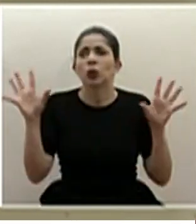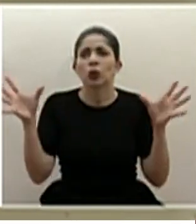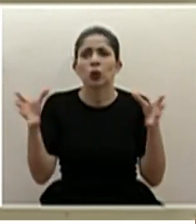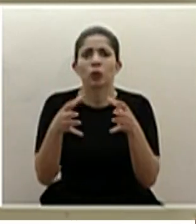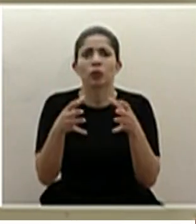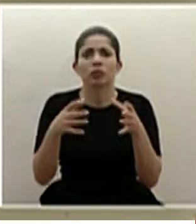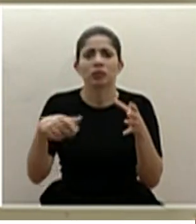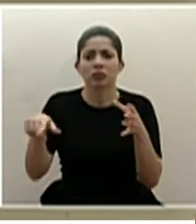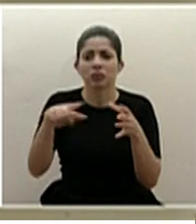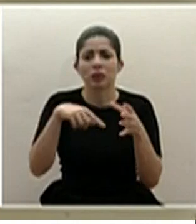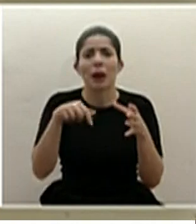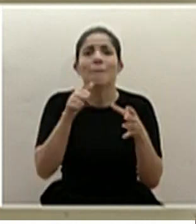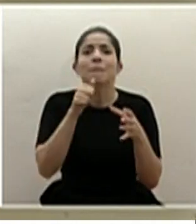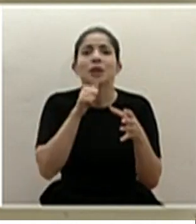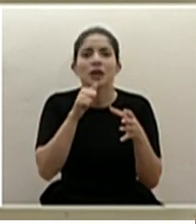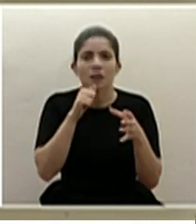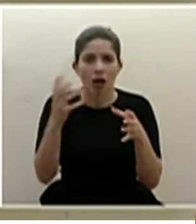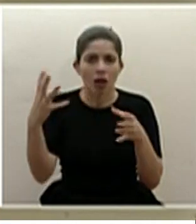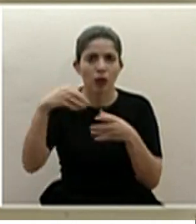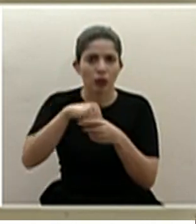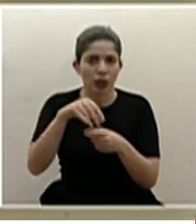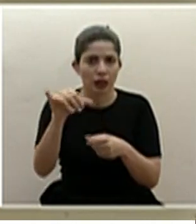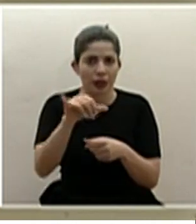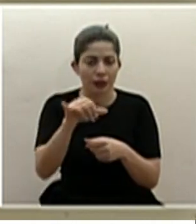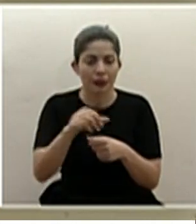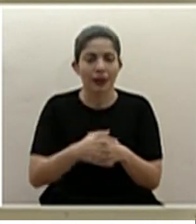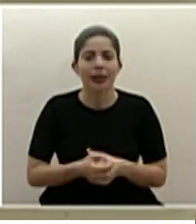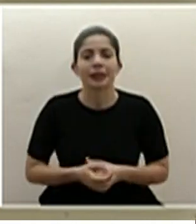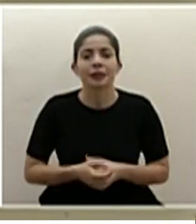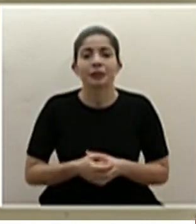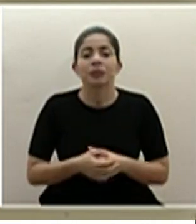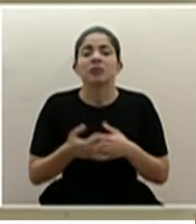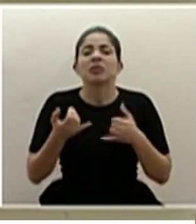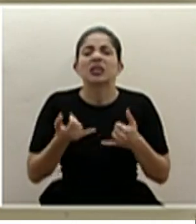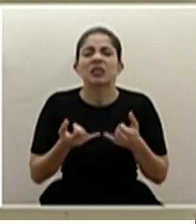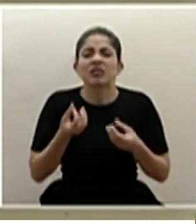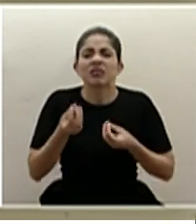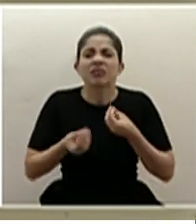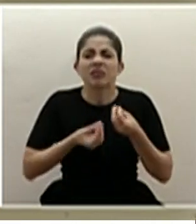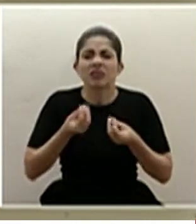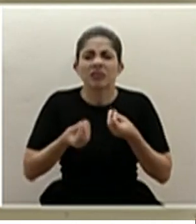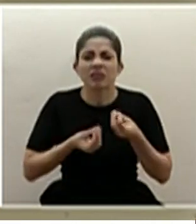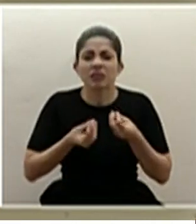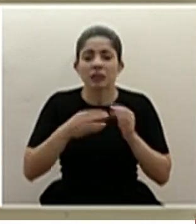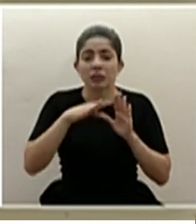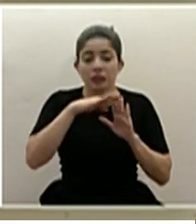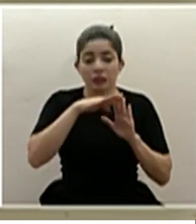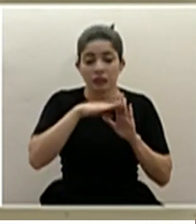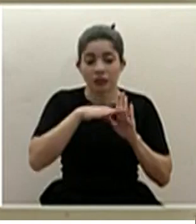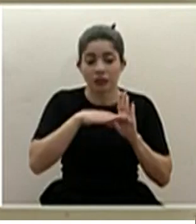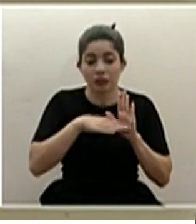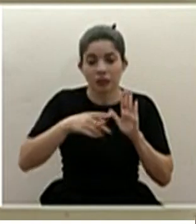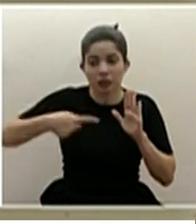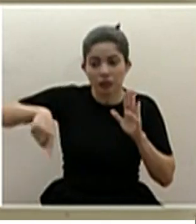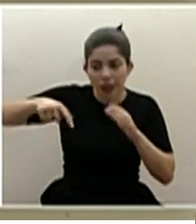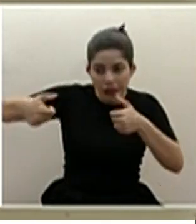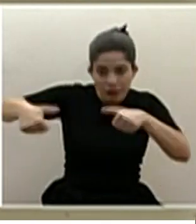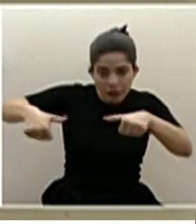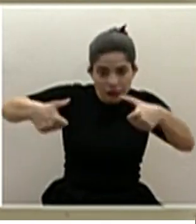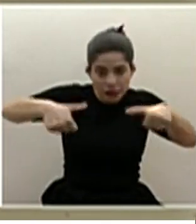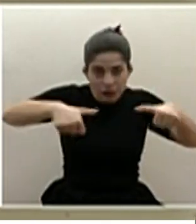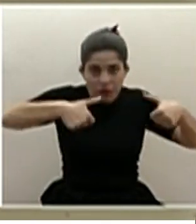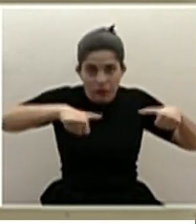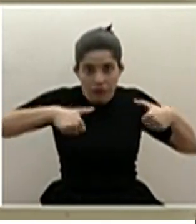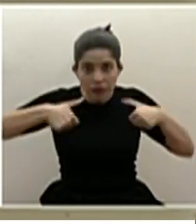sector privado. Y lo que vamos a tener son medidas que son medidas consensuadas, que